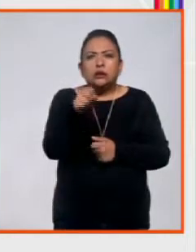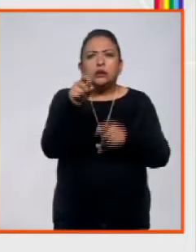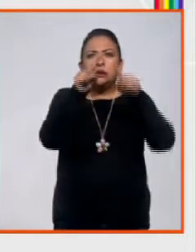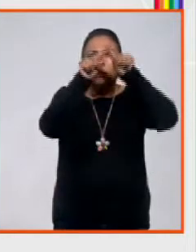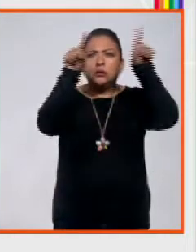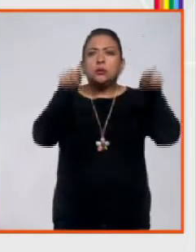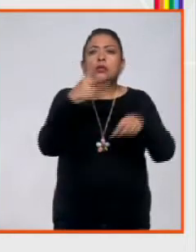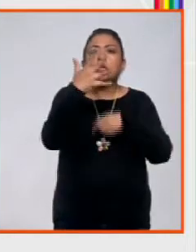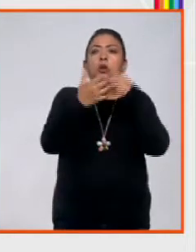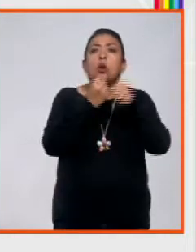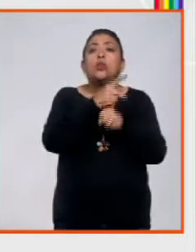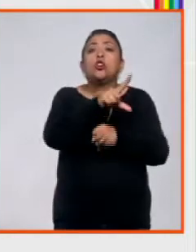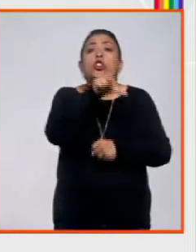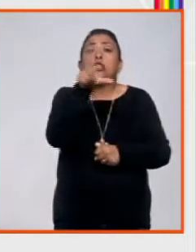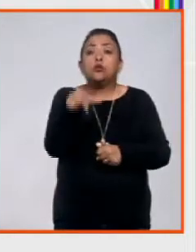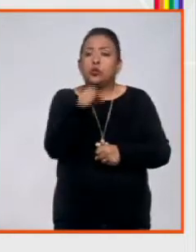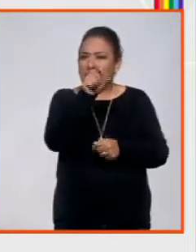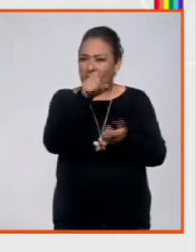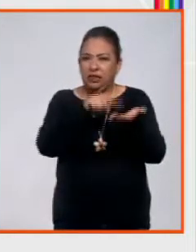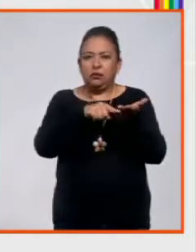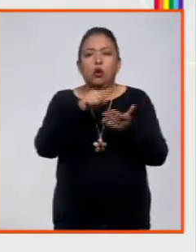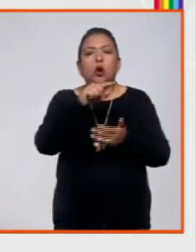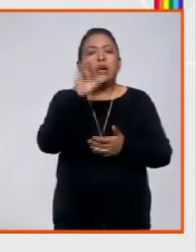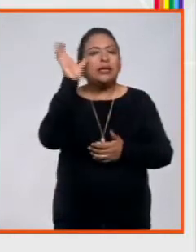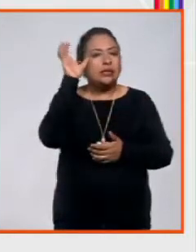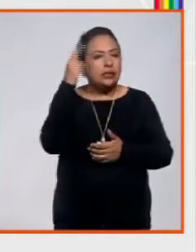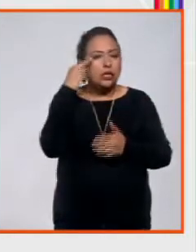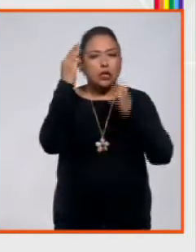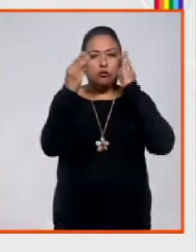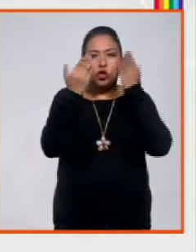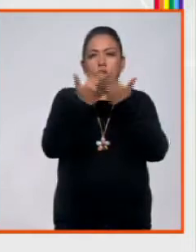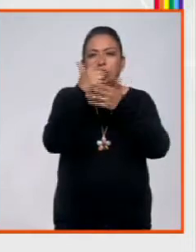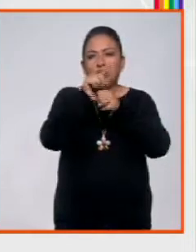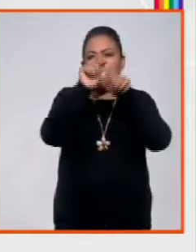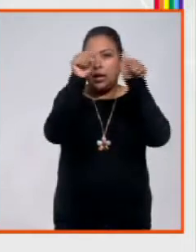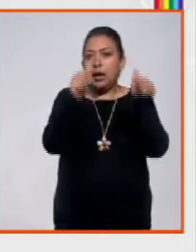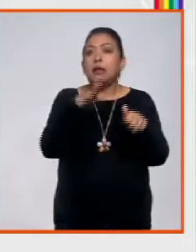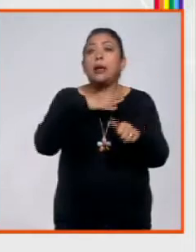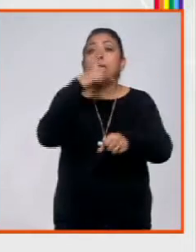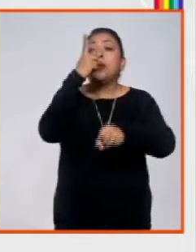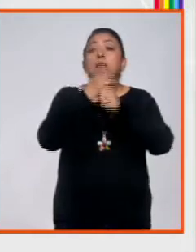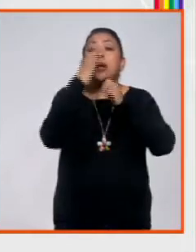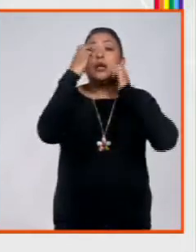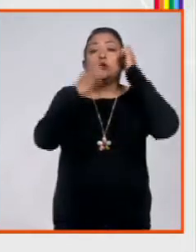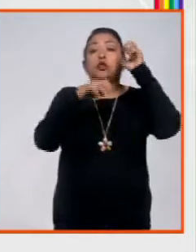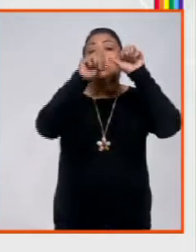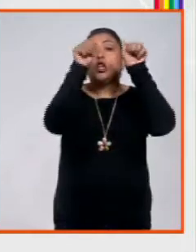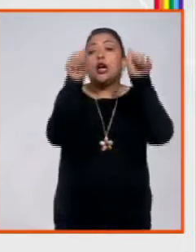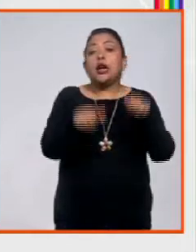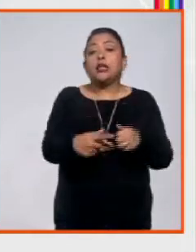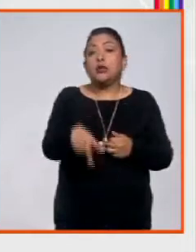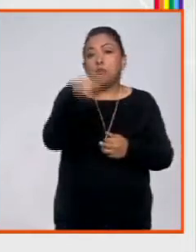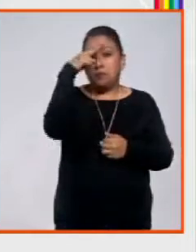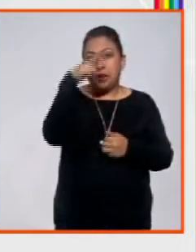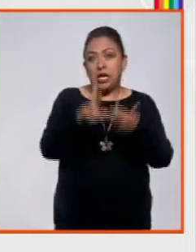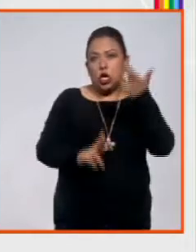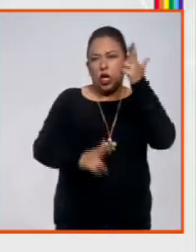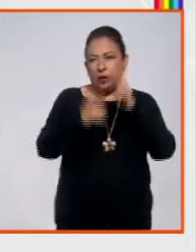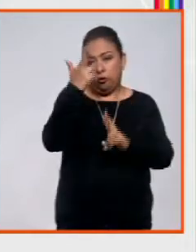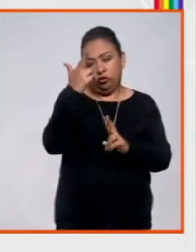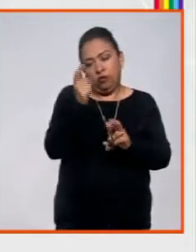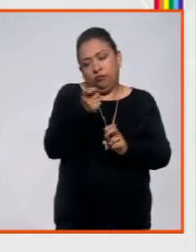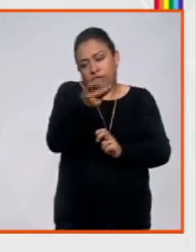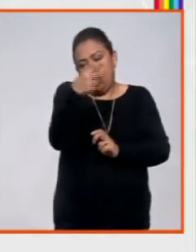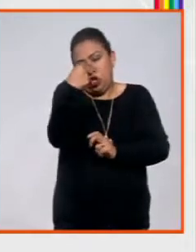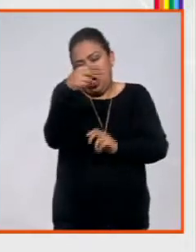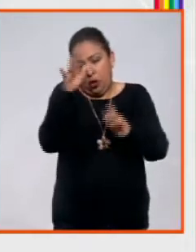rivera que cinco años después en china en el museo nacional de arte se organizó la primera exposición de arte mexicano revolucionario así le